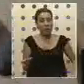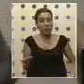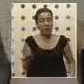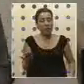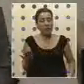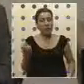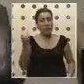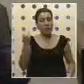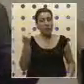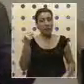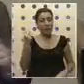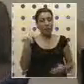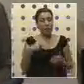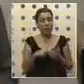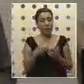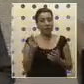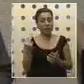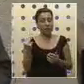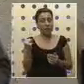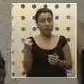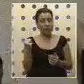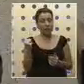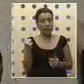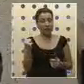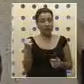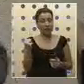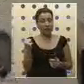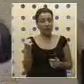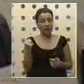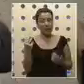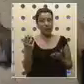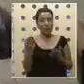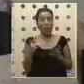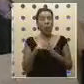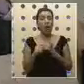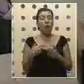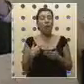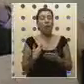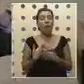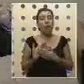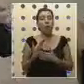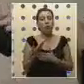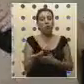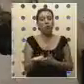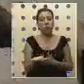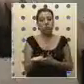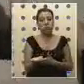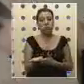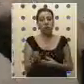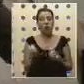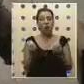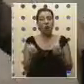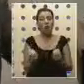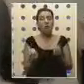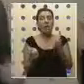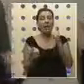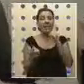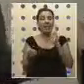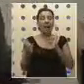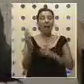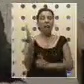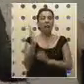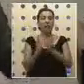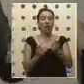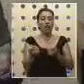Piñera del 2013 a propósito del bono del 2013, como una concesión de lo bien que va la economía.